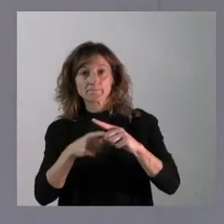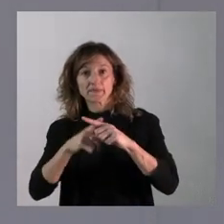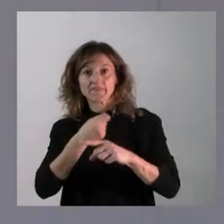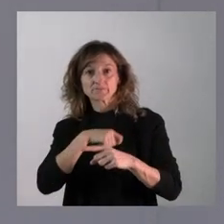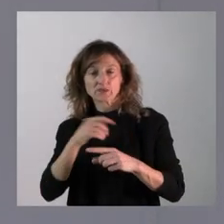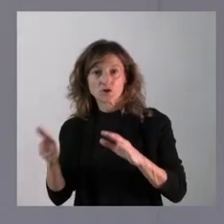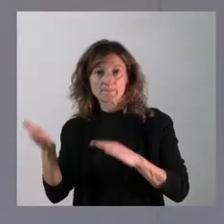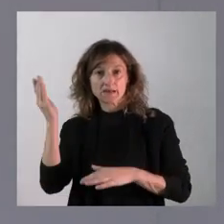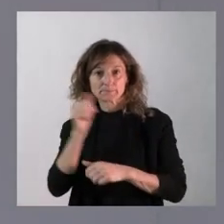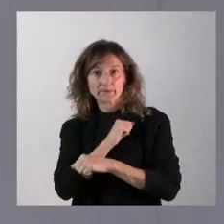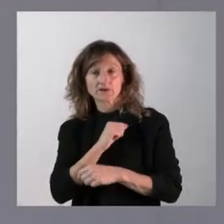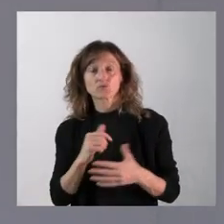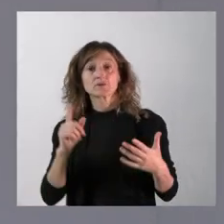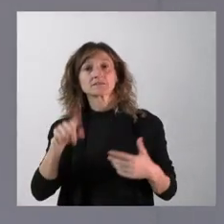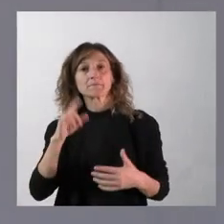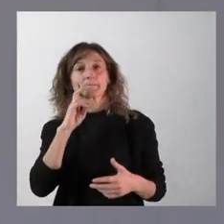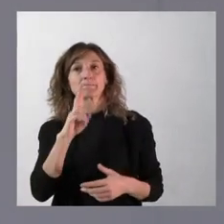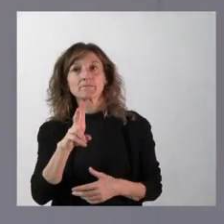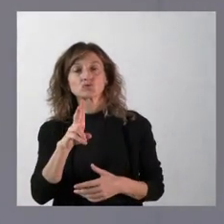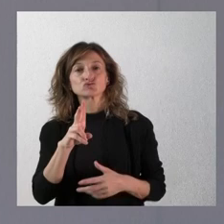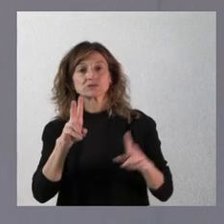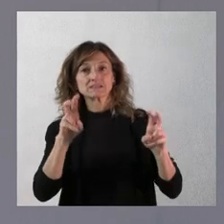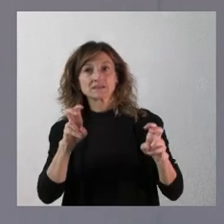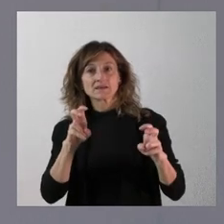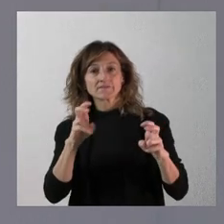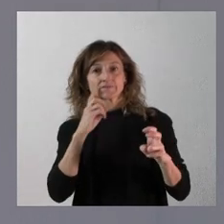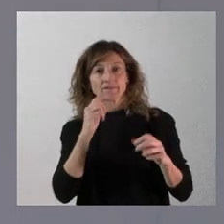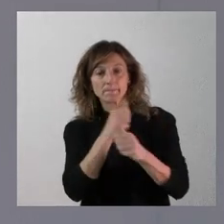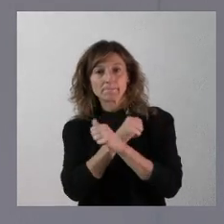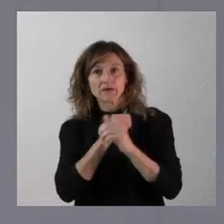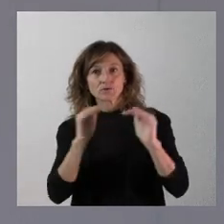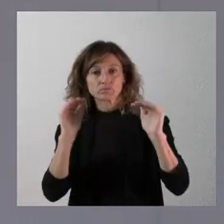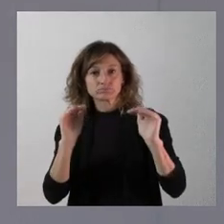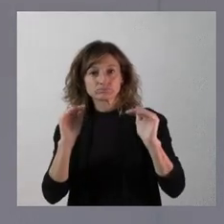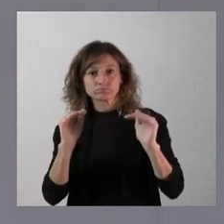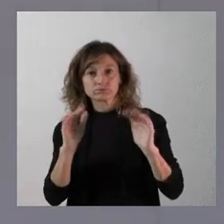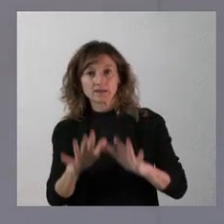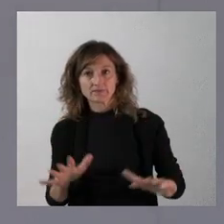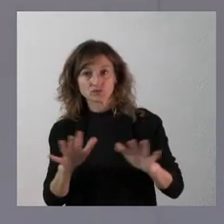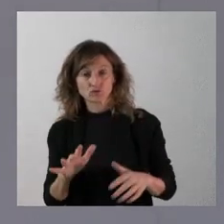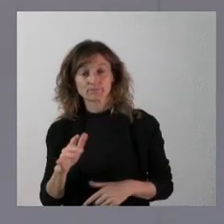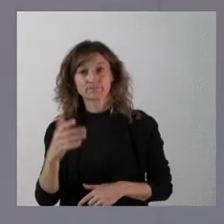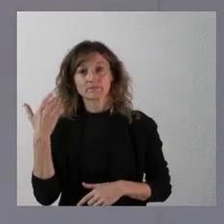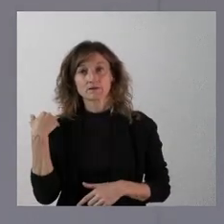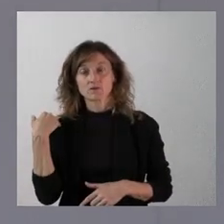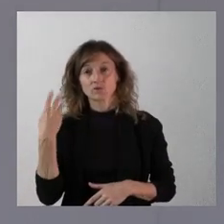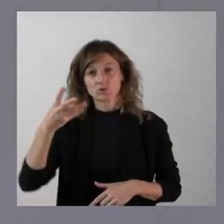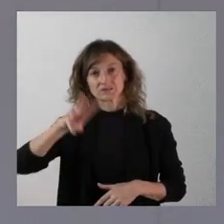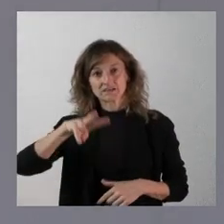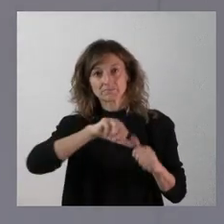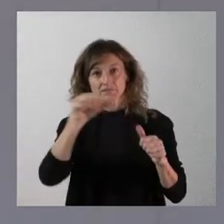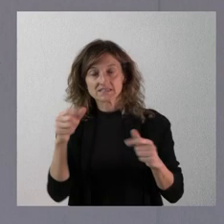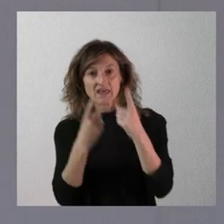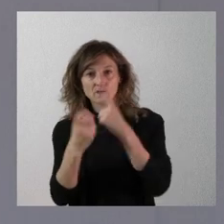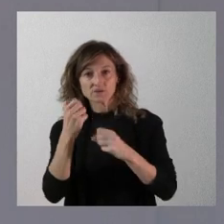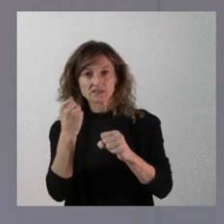española esa es una realidad pero también vemos un deterioro en este ritmo de bajada del paro y aunque Es verdad que en el último trimestre la encuesta de población